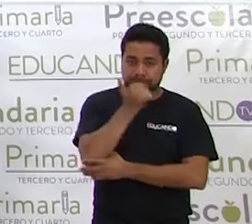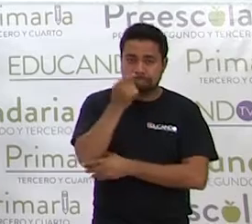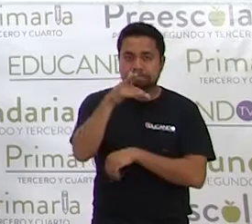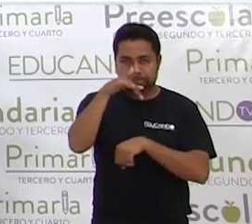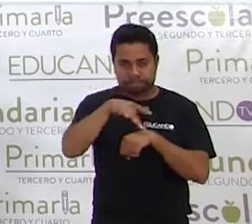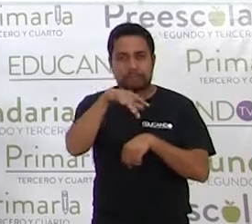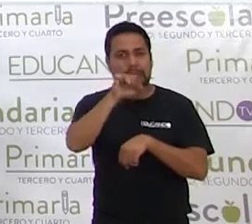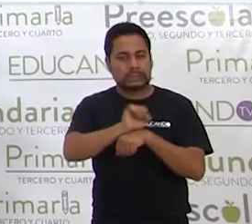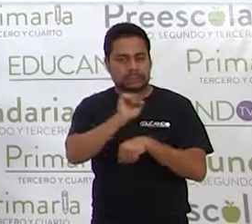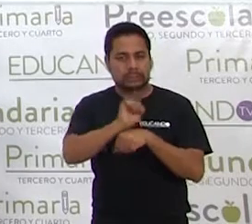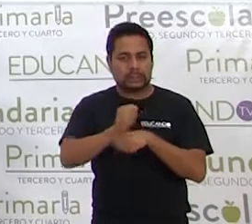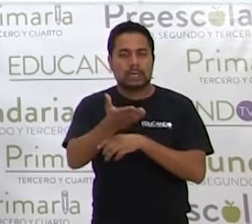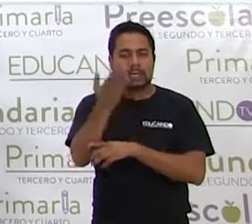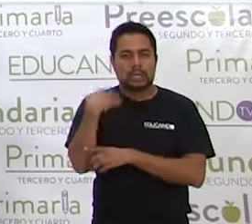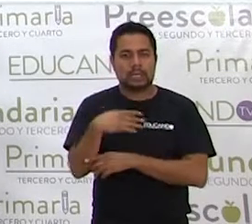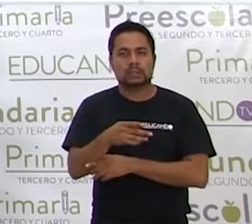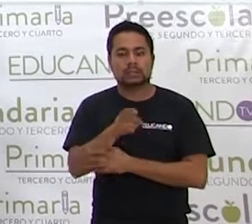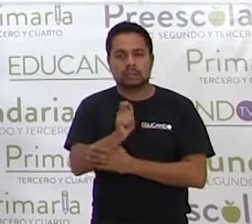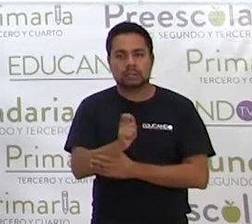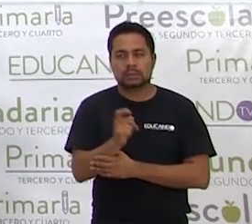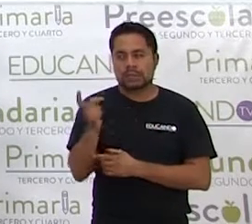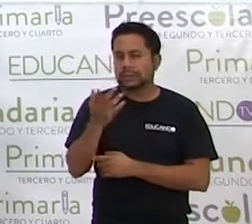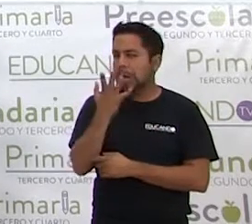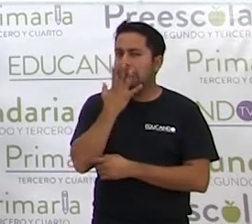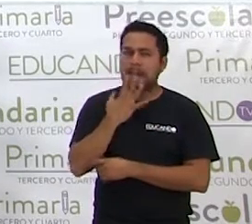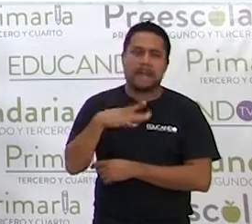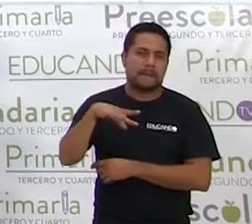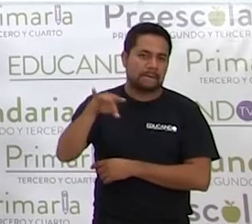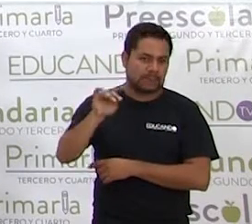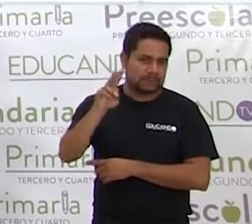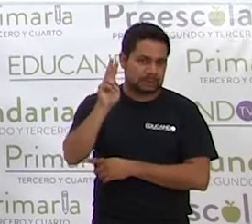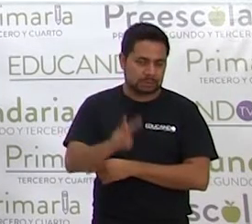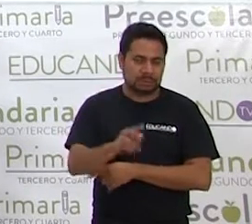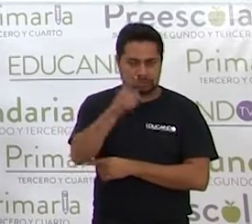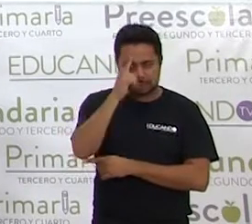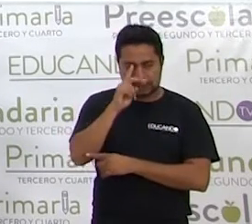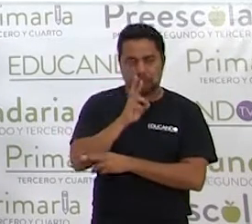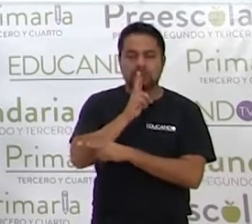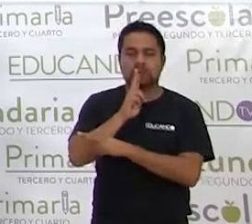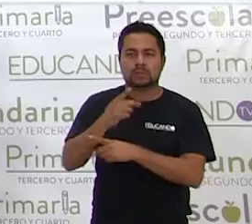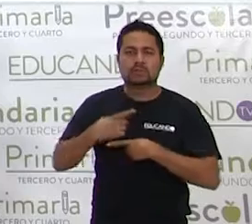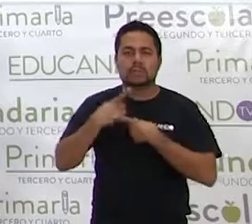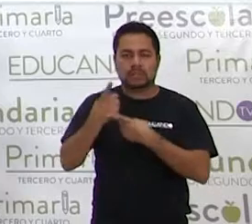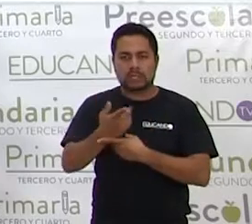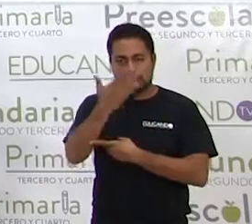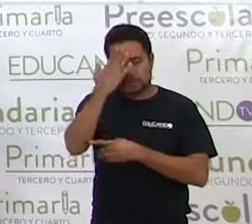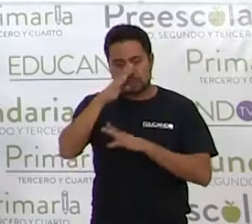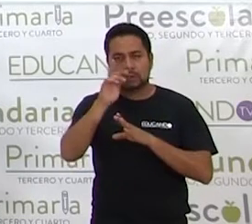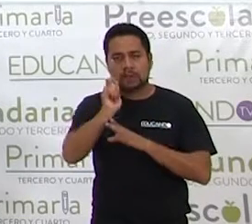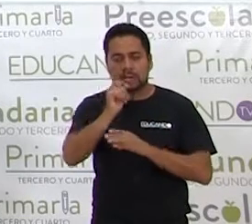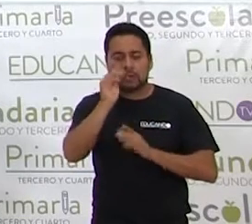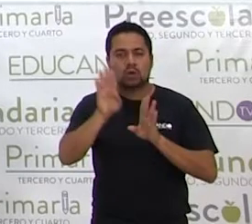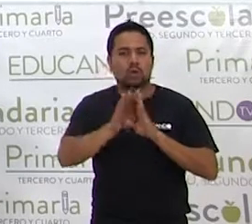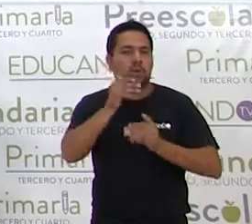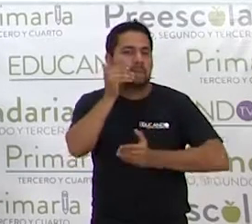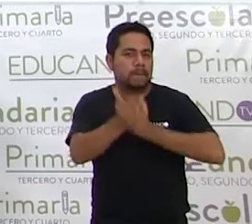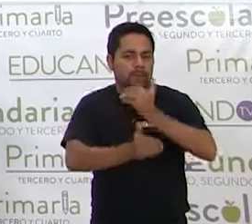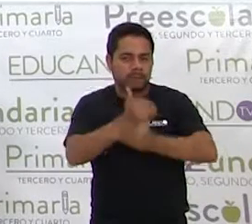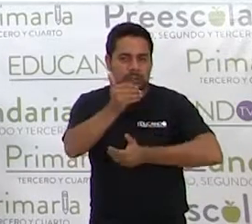secundaria y esto es sencillo es fácil de resolver se está viendo el